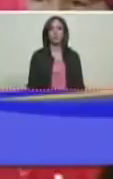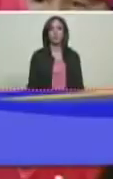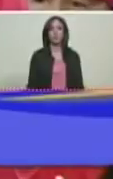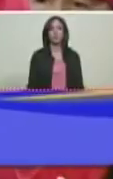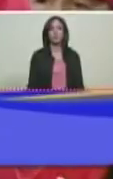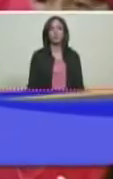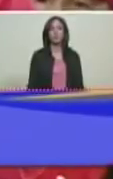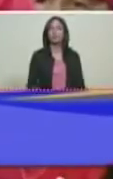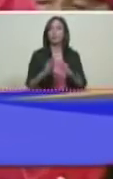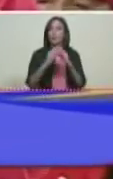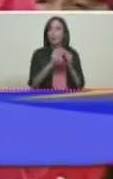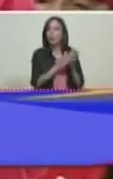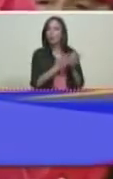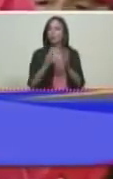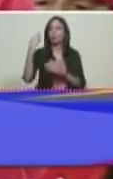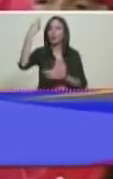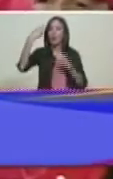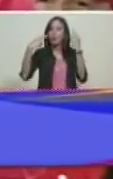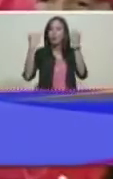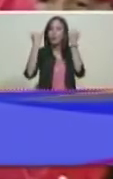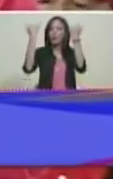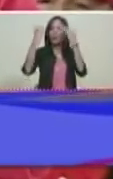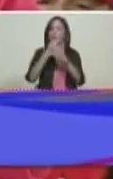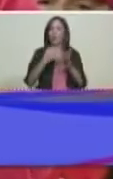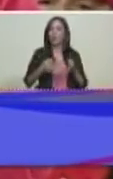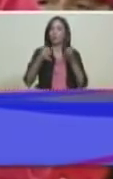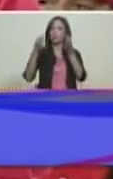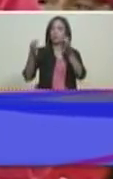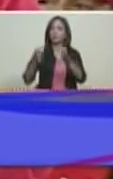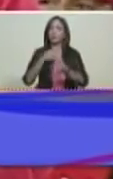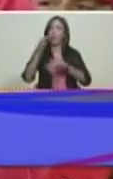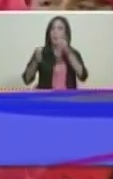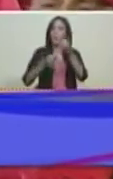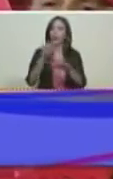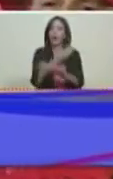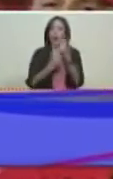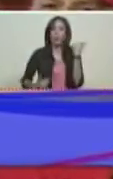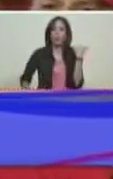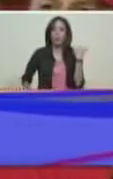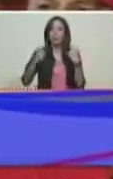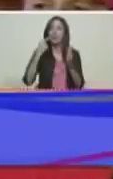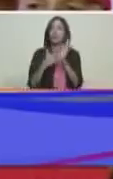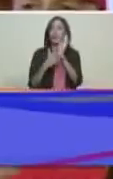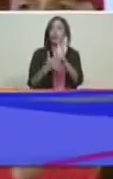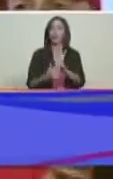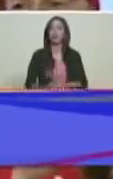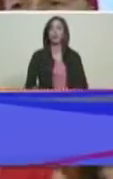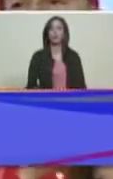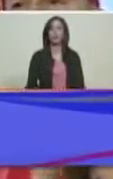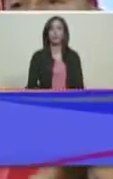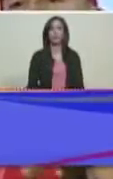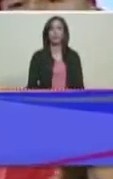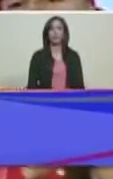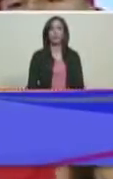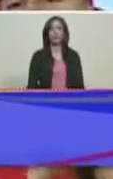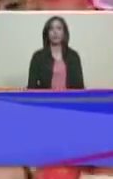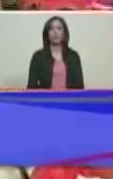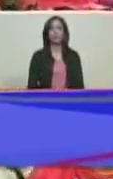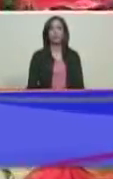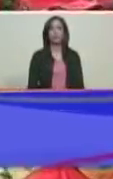todas esas reflexiones, le vamos a entregar la palabra a nuestro presidente Nicolás Maduro.